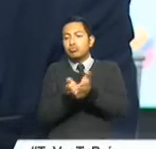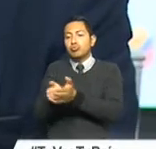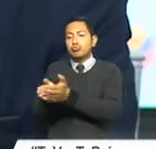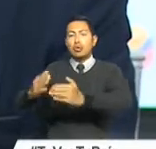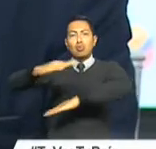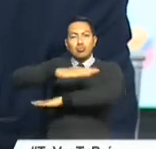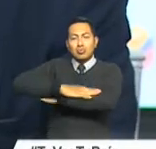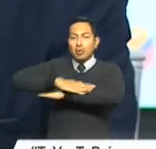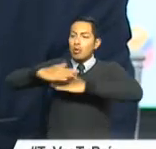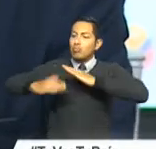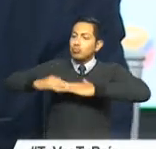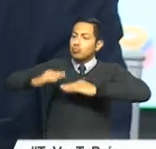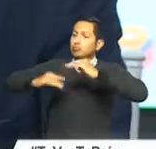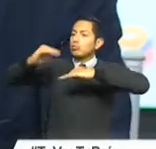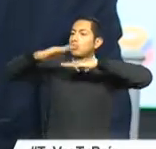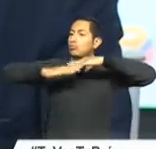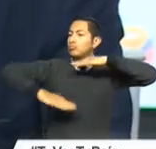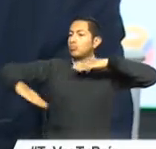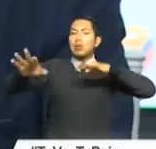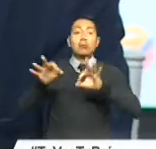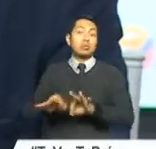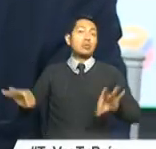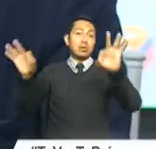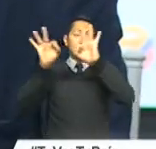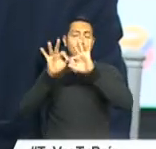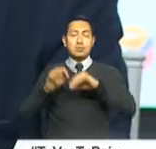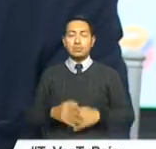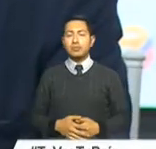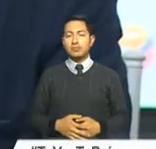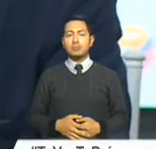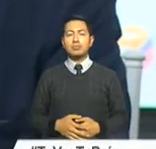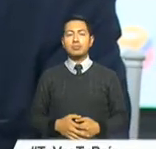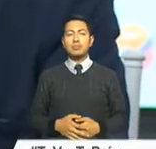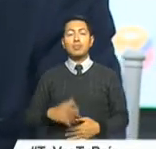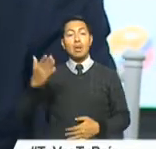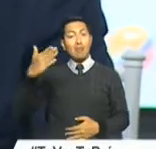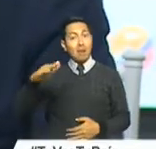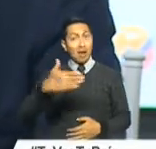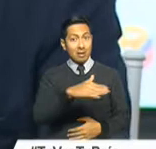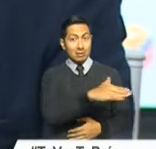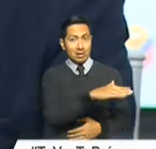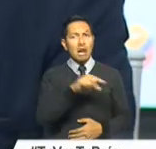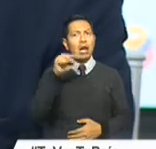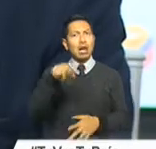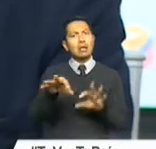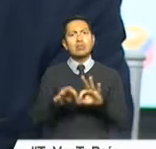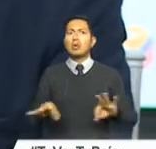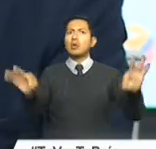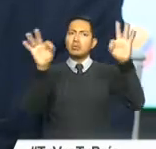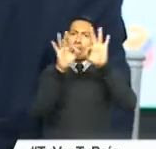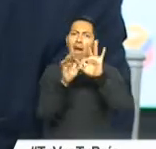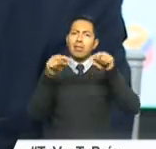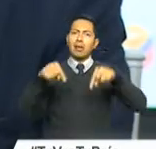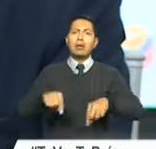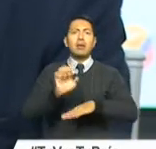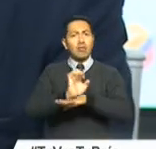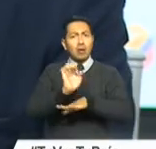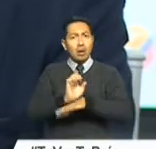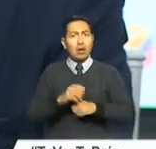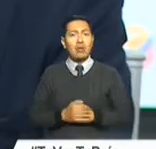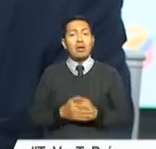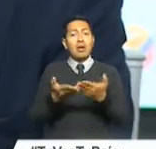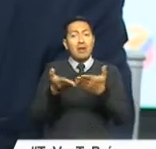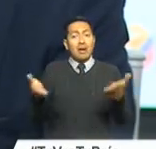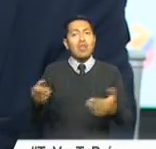Actividades como la pesca, como la acuacultura, yo creo que pueden tener una reacción más temprana en ese gran objetivo